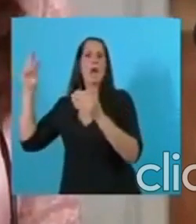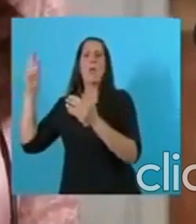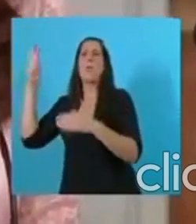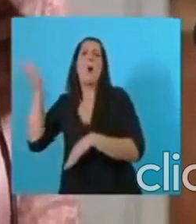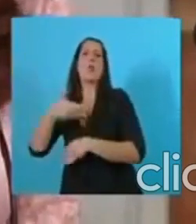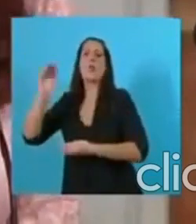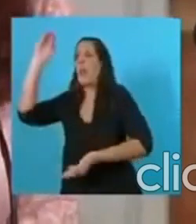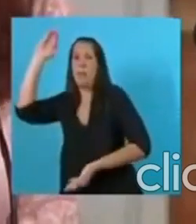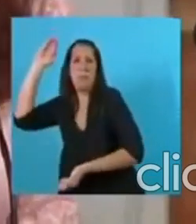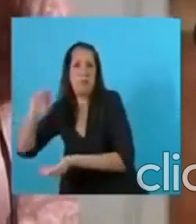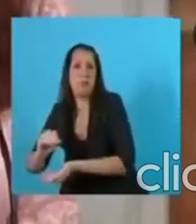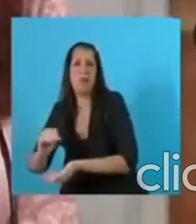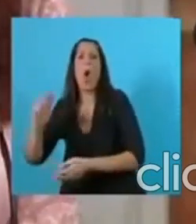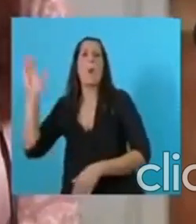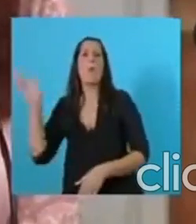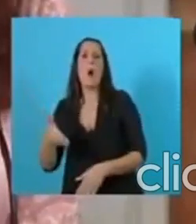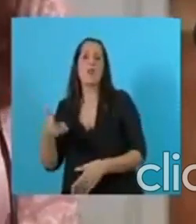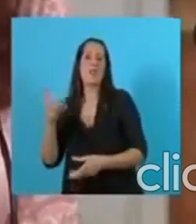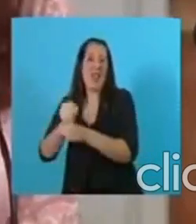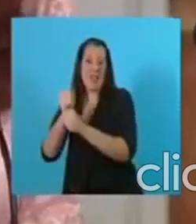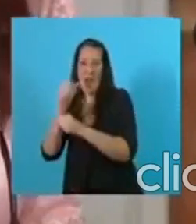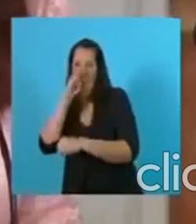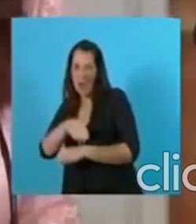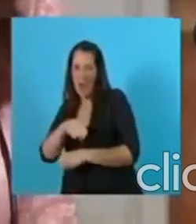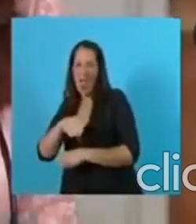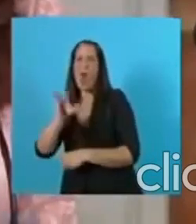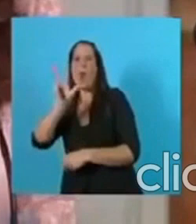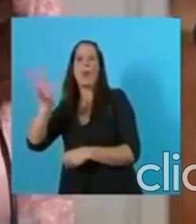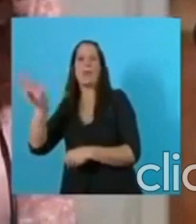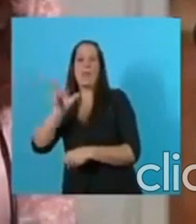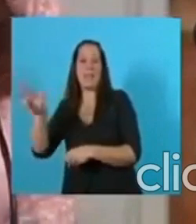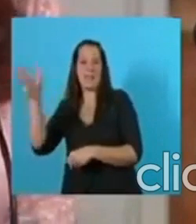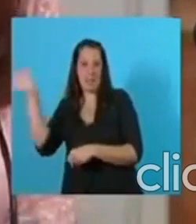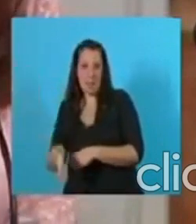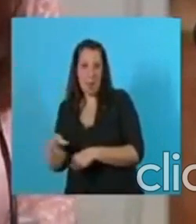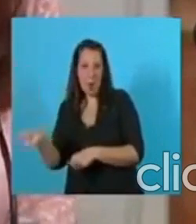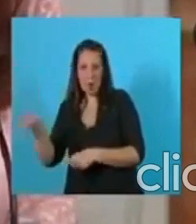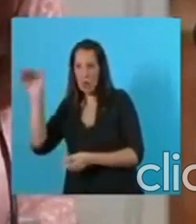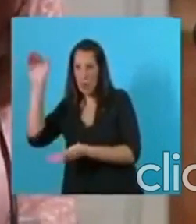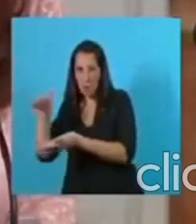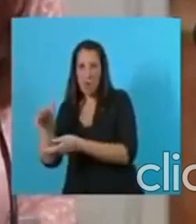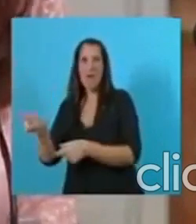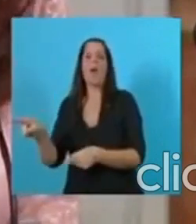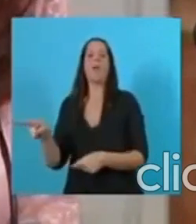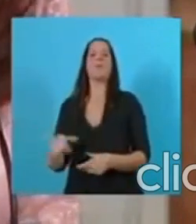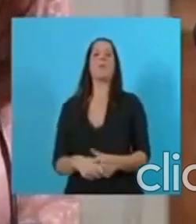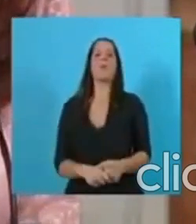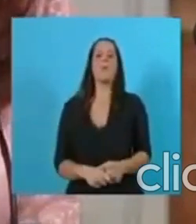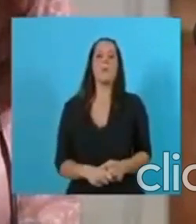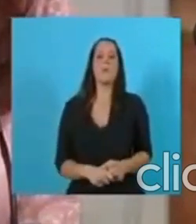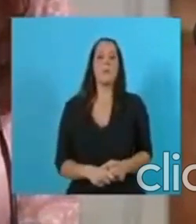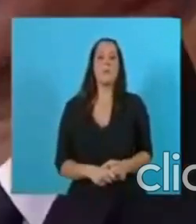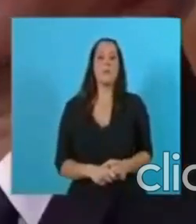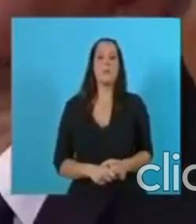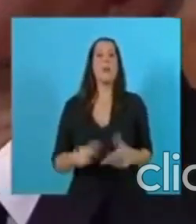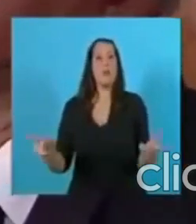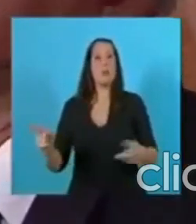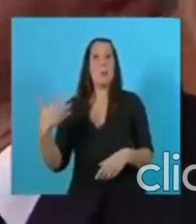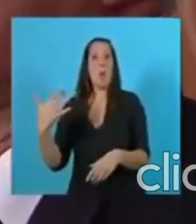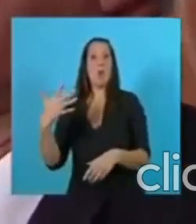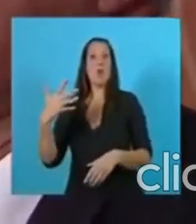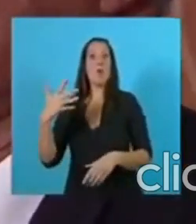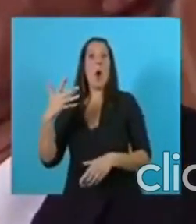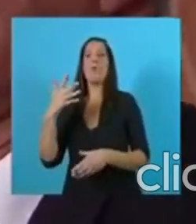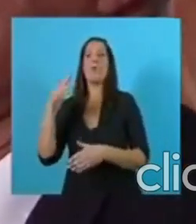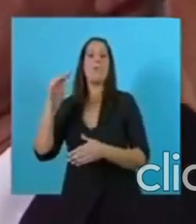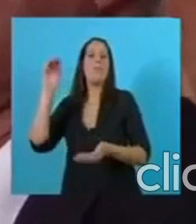33,6% y desde el 2003 esta tasa experimentó una retracción de alrededor de 17 puntos. Se logró una